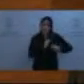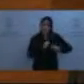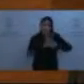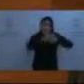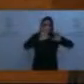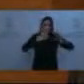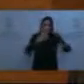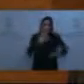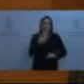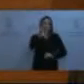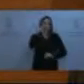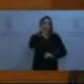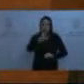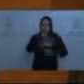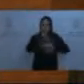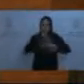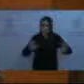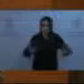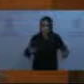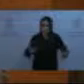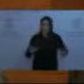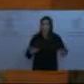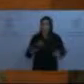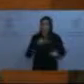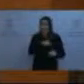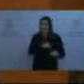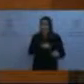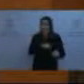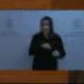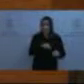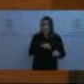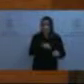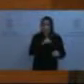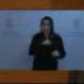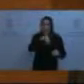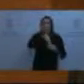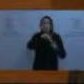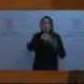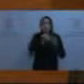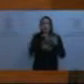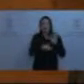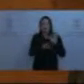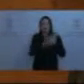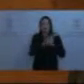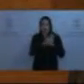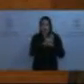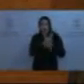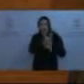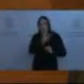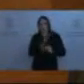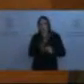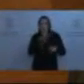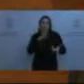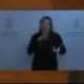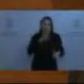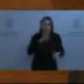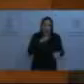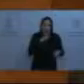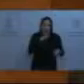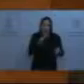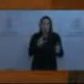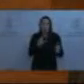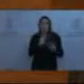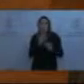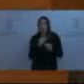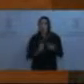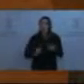tajante fue que no. Claro, eso era en el proyecto de ley. Parece ser que ahora, por la vía de la